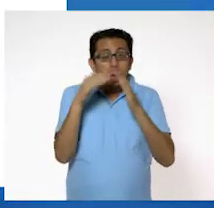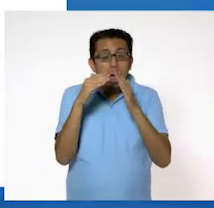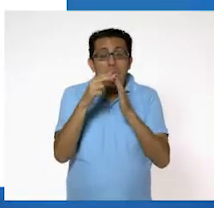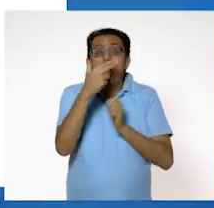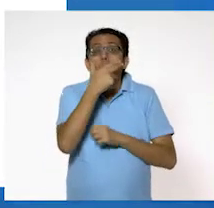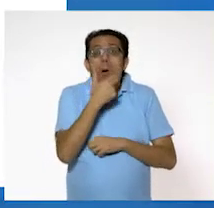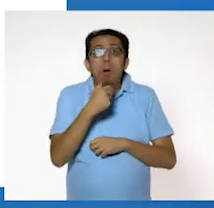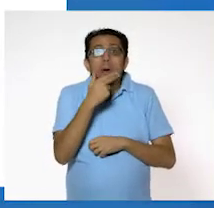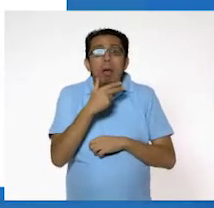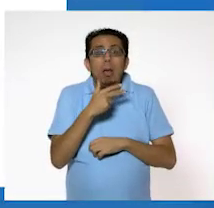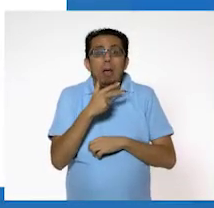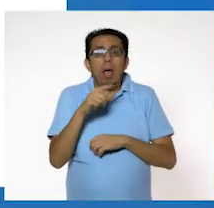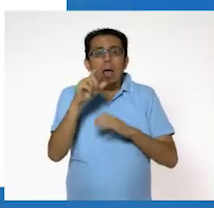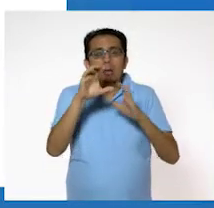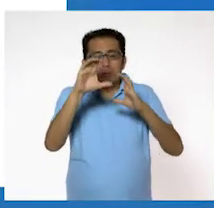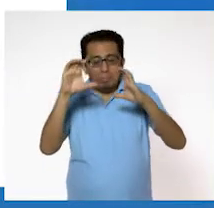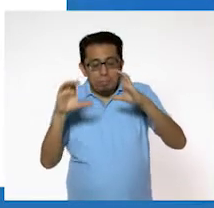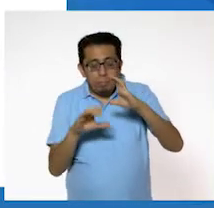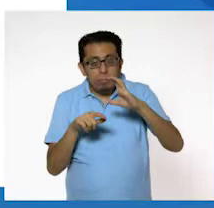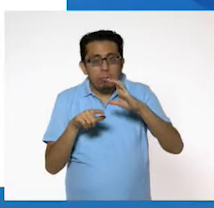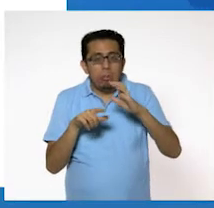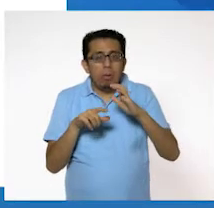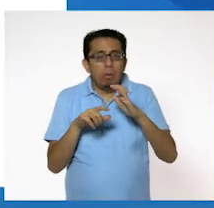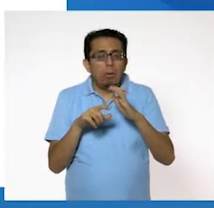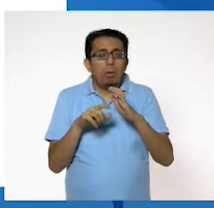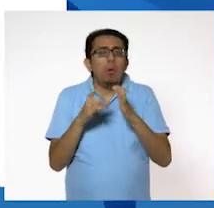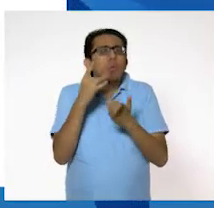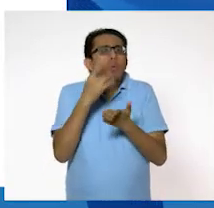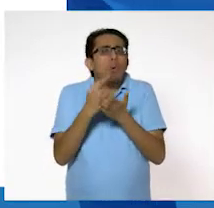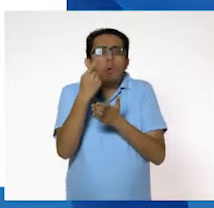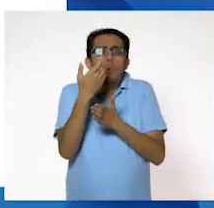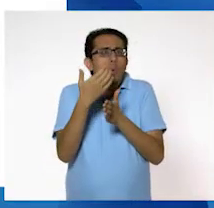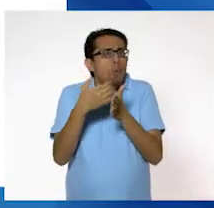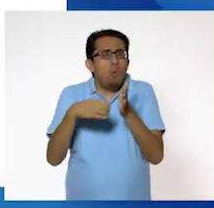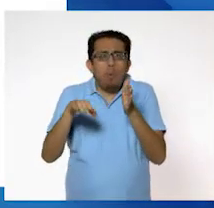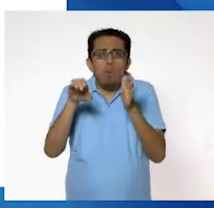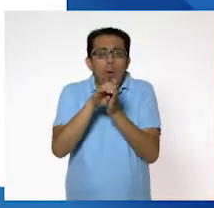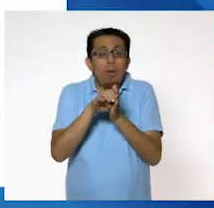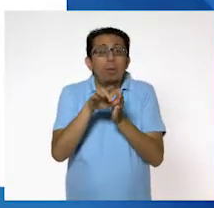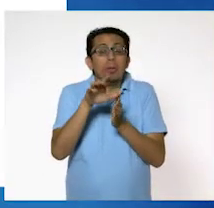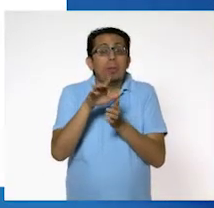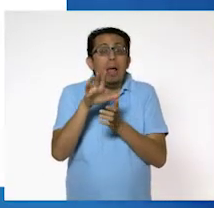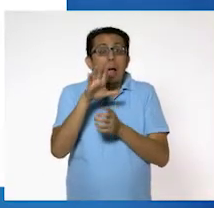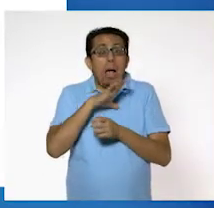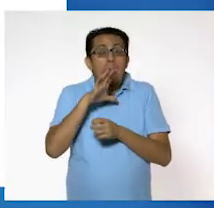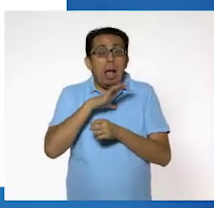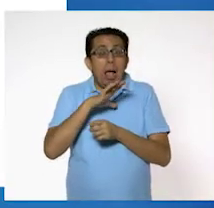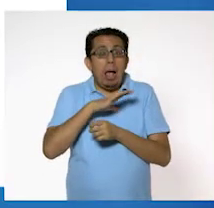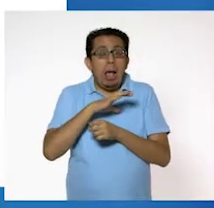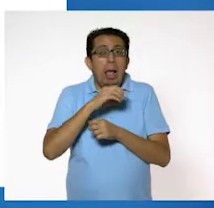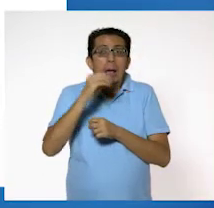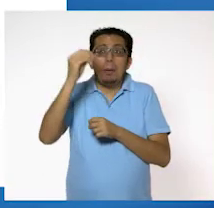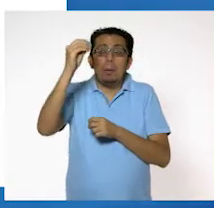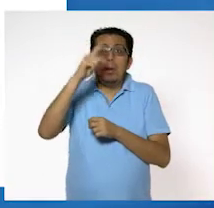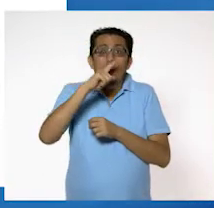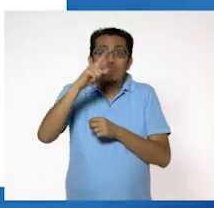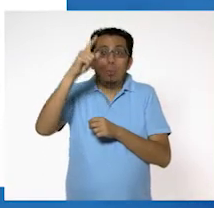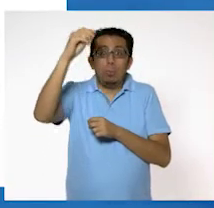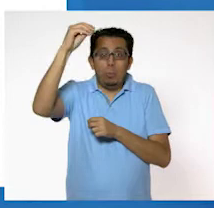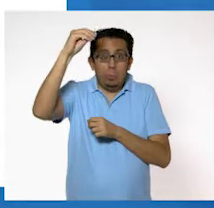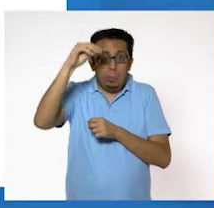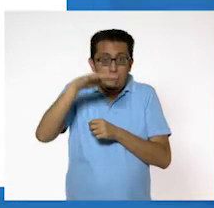una planta baja y constaba de una sola habitación que recibía la luz a través de una claraboya.